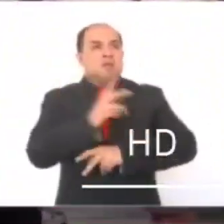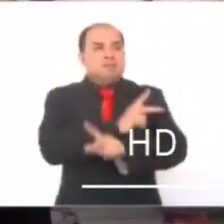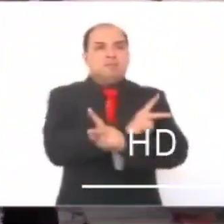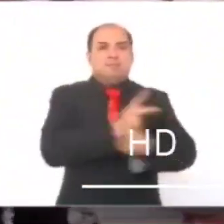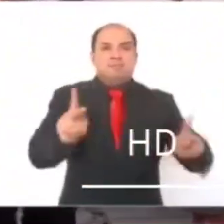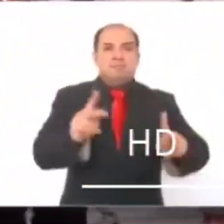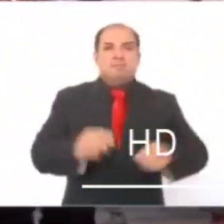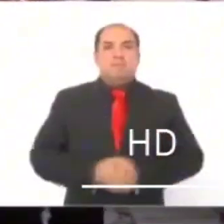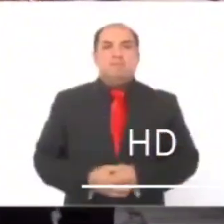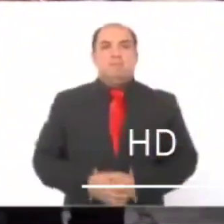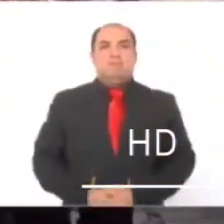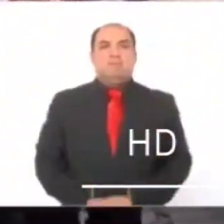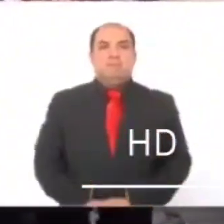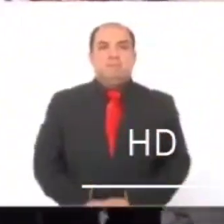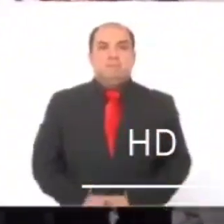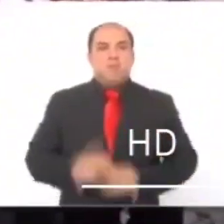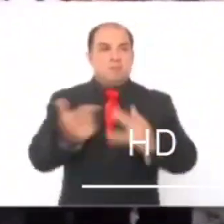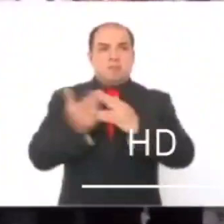gracias.